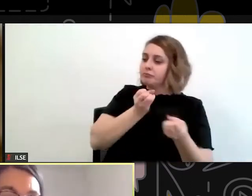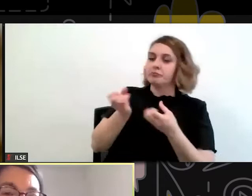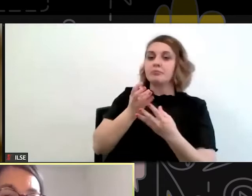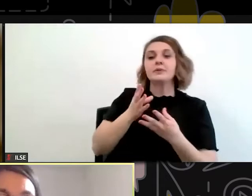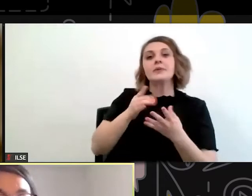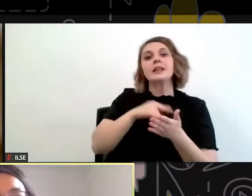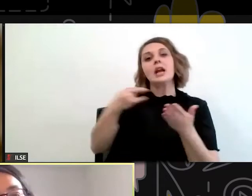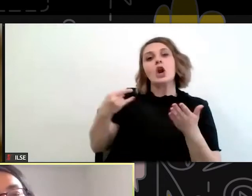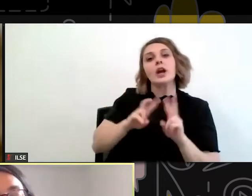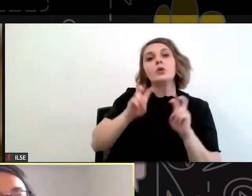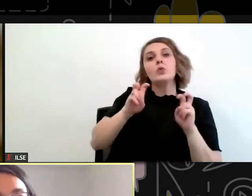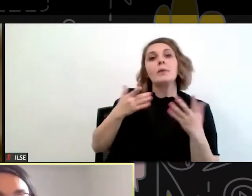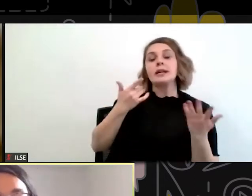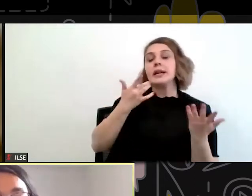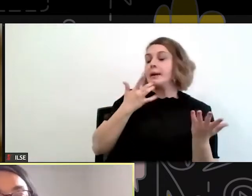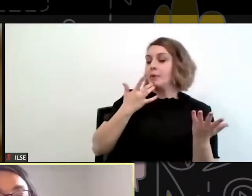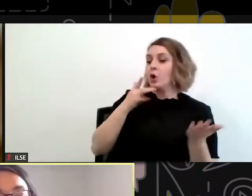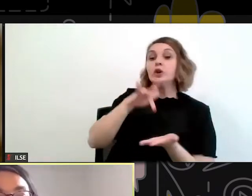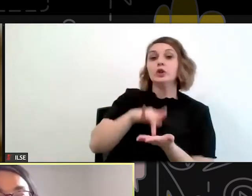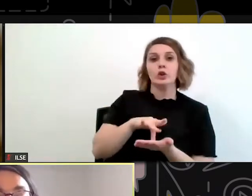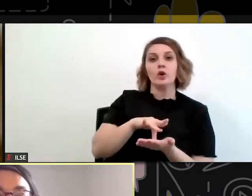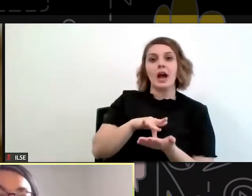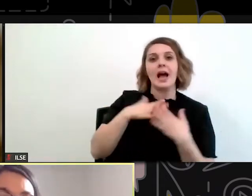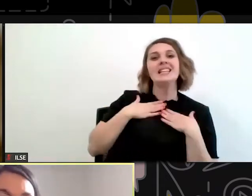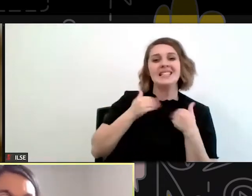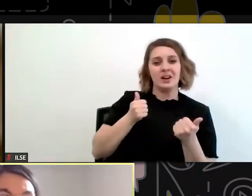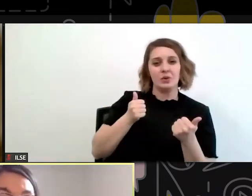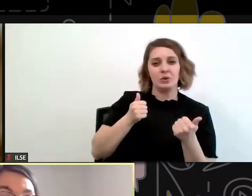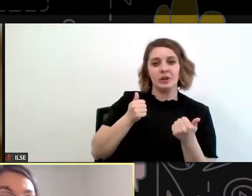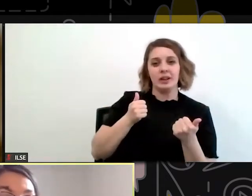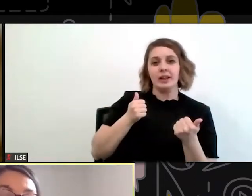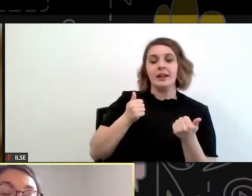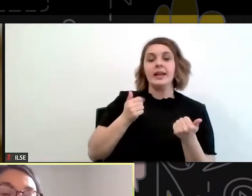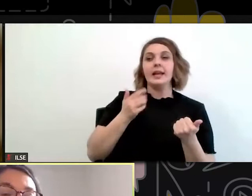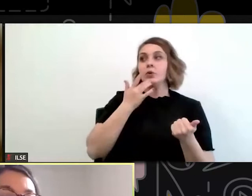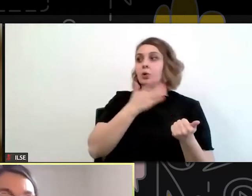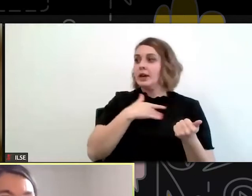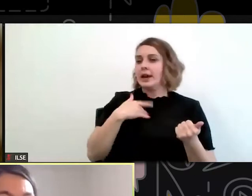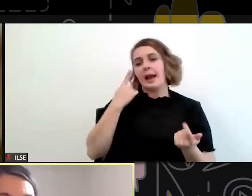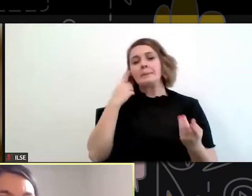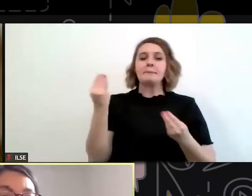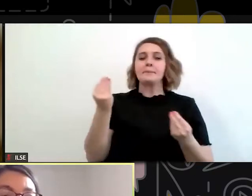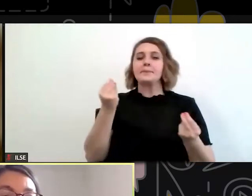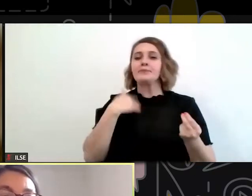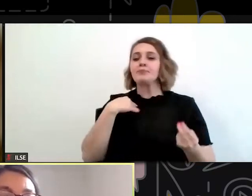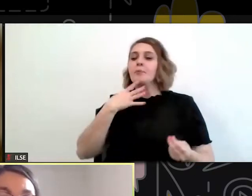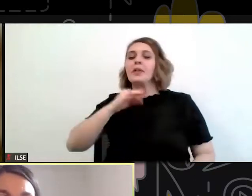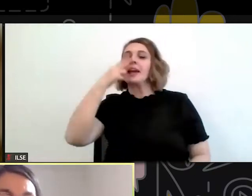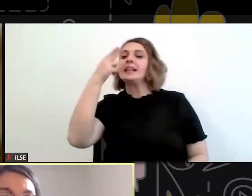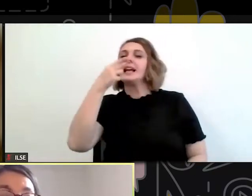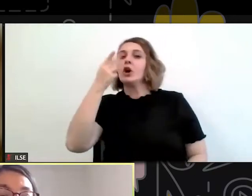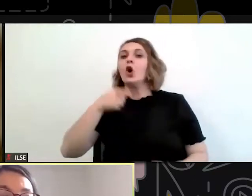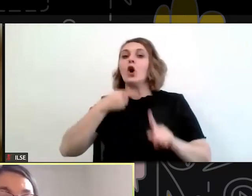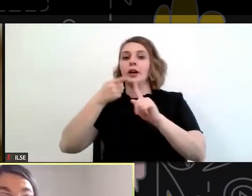nuevas tecnologías que se están aplicando en salud y que se quiere ver si son interesantes para